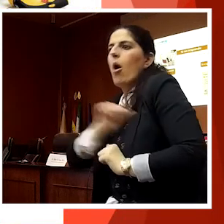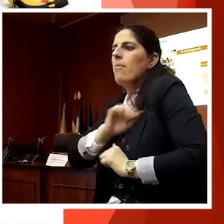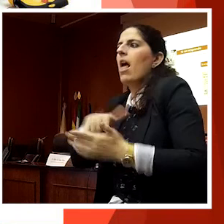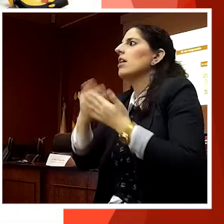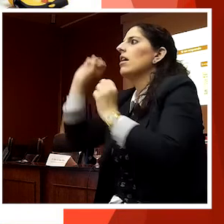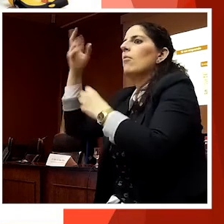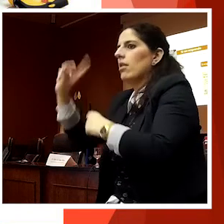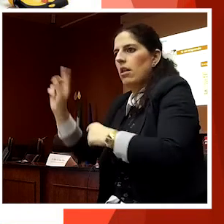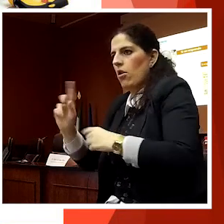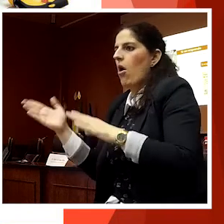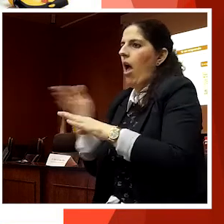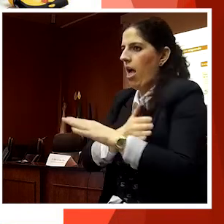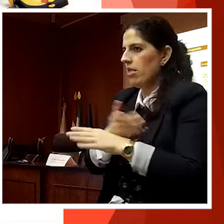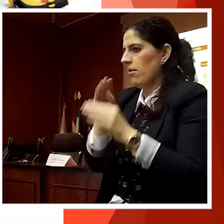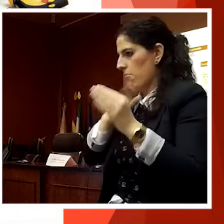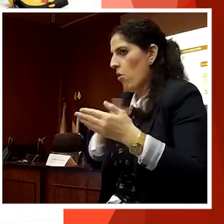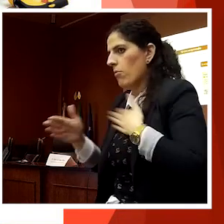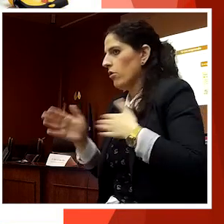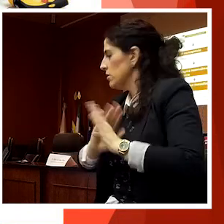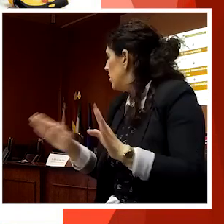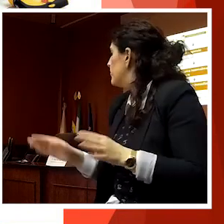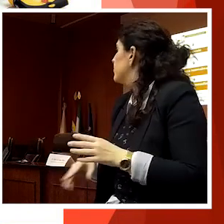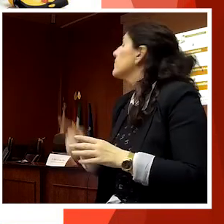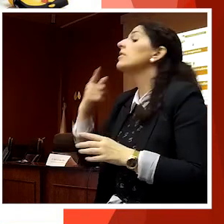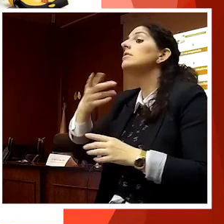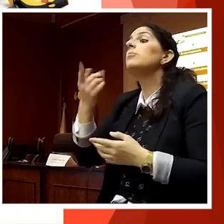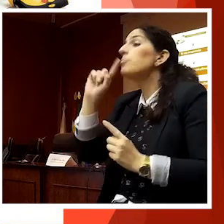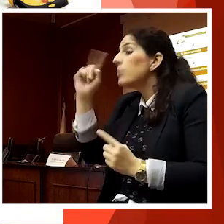está en paro cardíaco, primero se llama